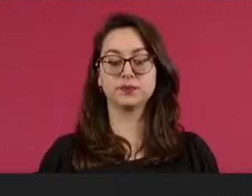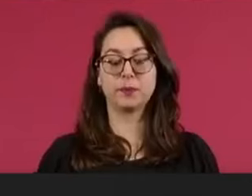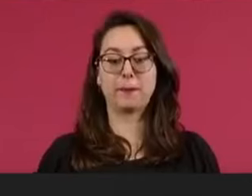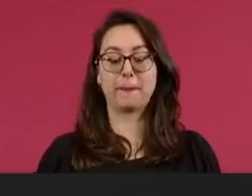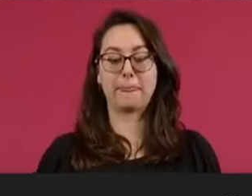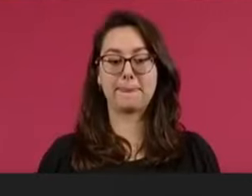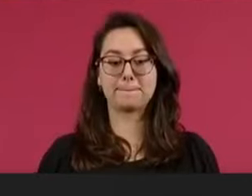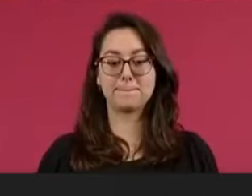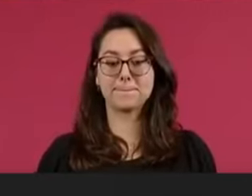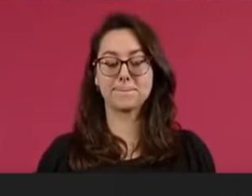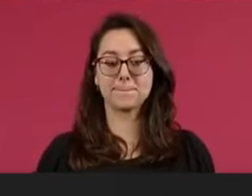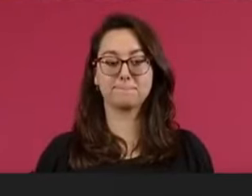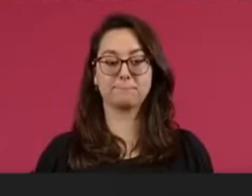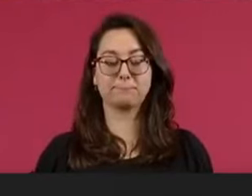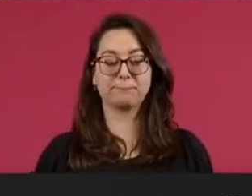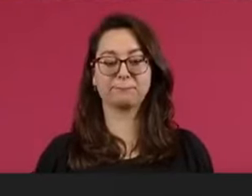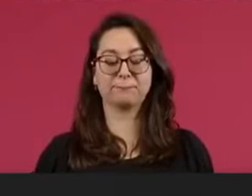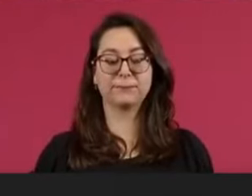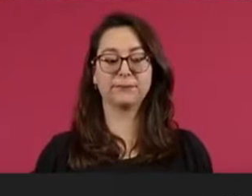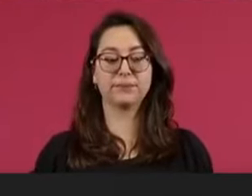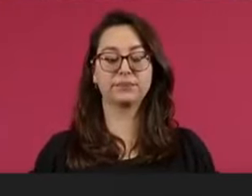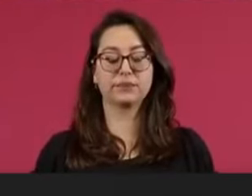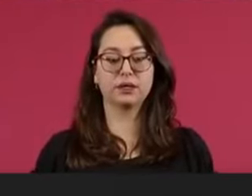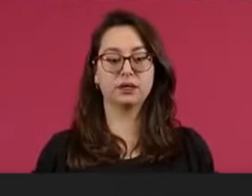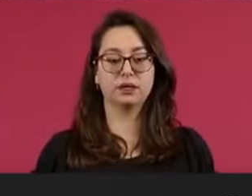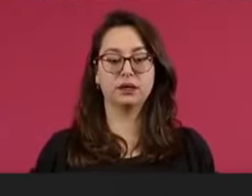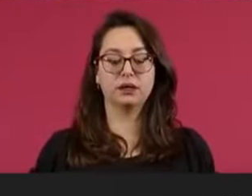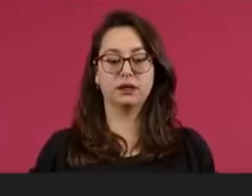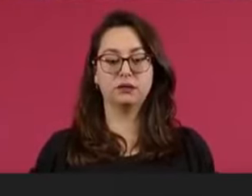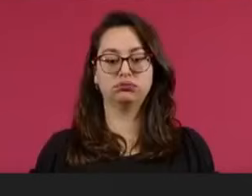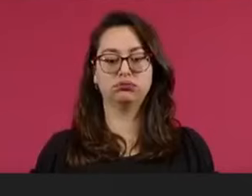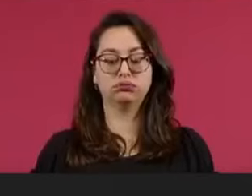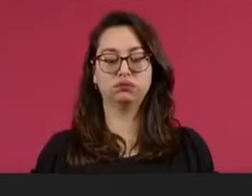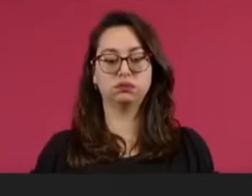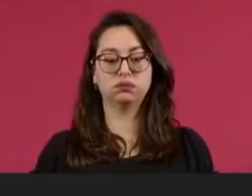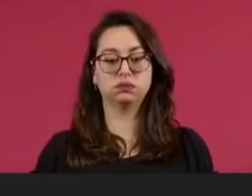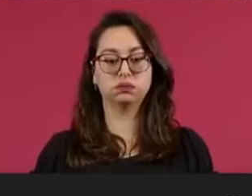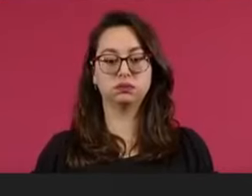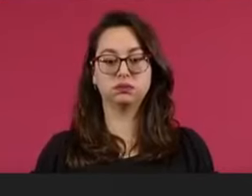Más.